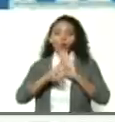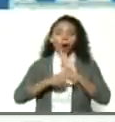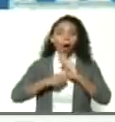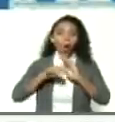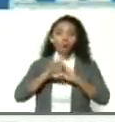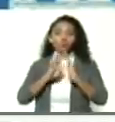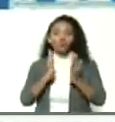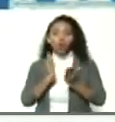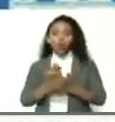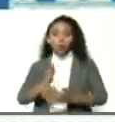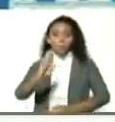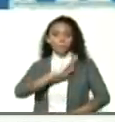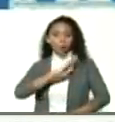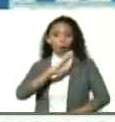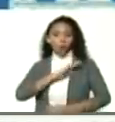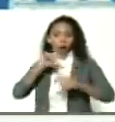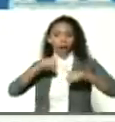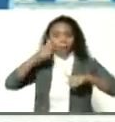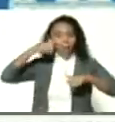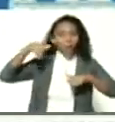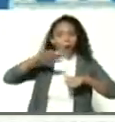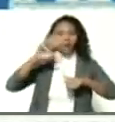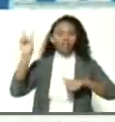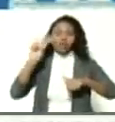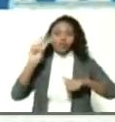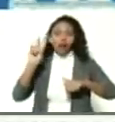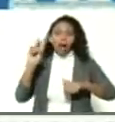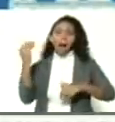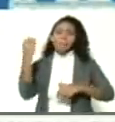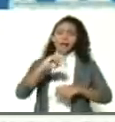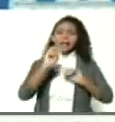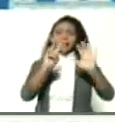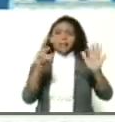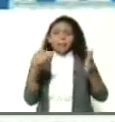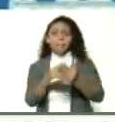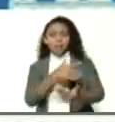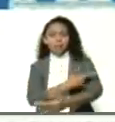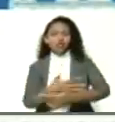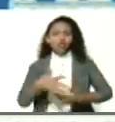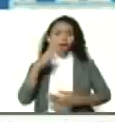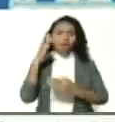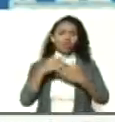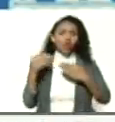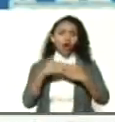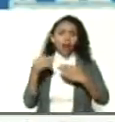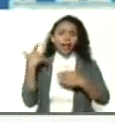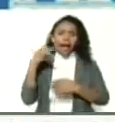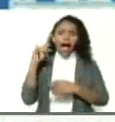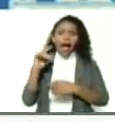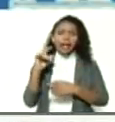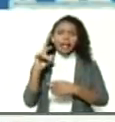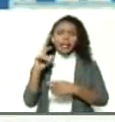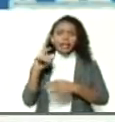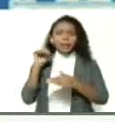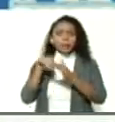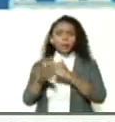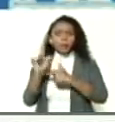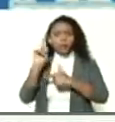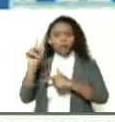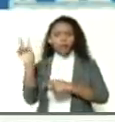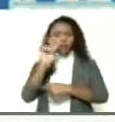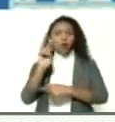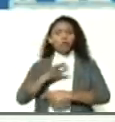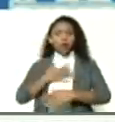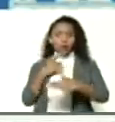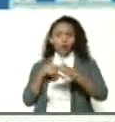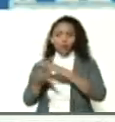mundo y que pertenecen al pueblo de Venezuela. Más de 7.000 millones de dólares que están líquidos para que Venezuela pueda